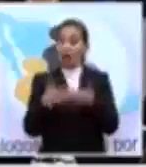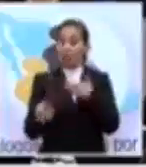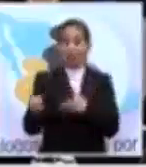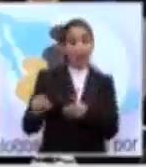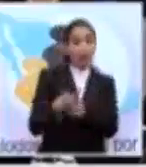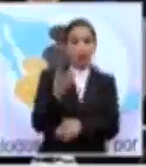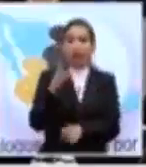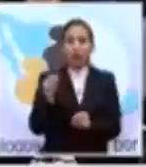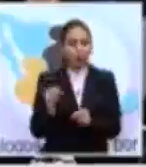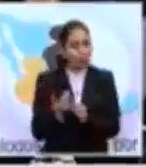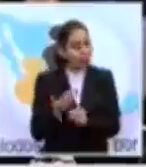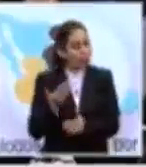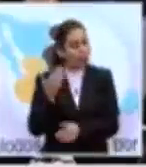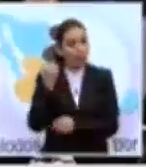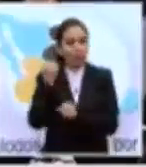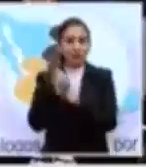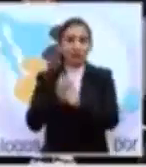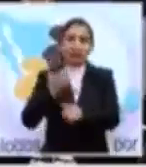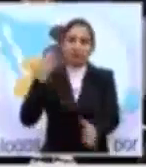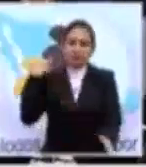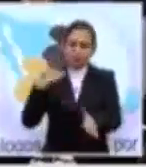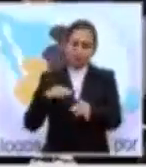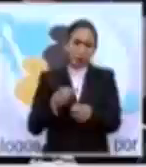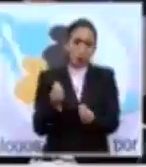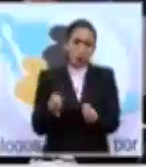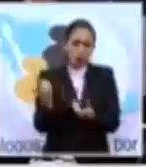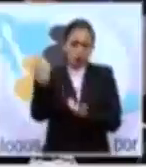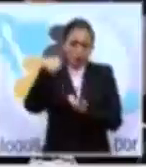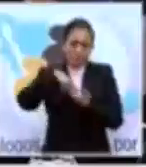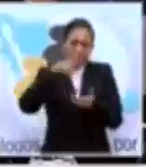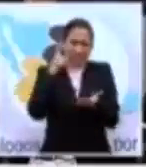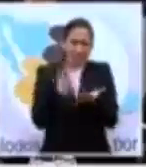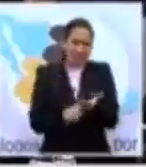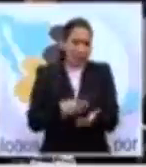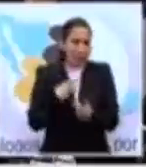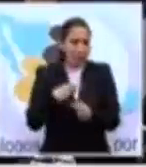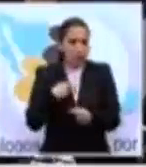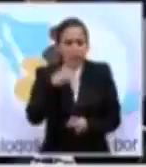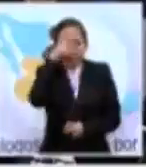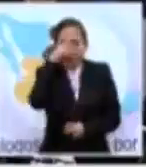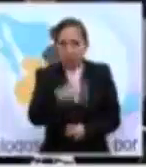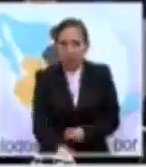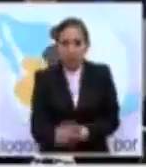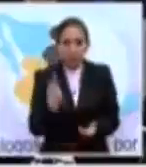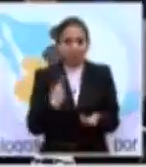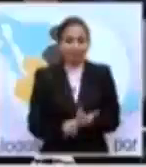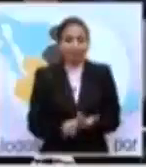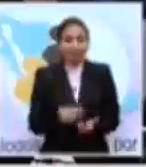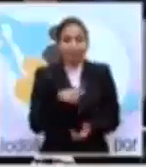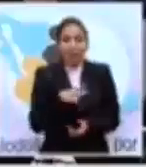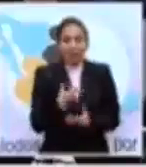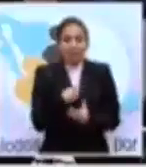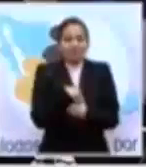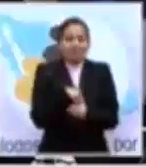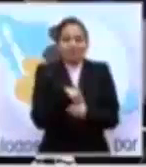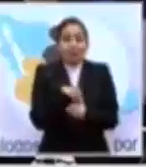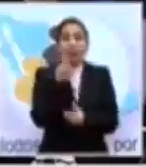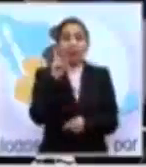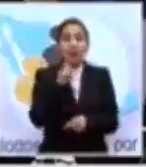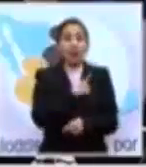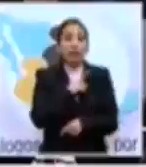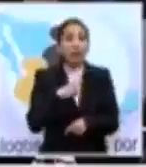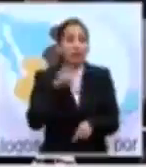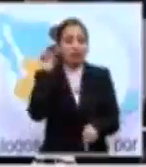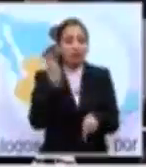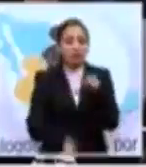un cáncer que está en la esencia de muchísimos, de millones de mexicanos que tenemos que combatir